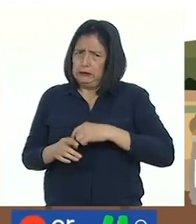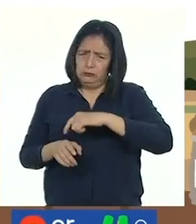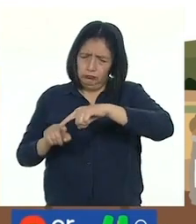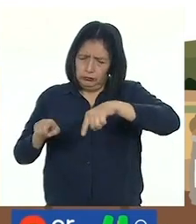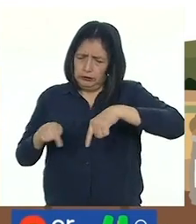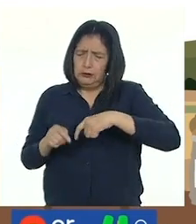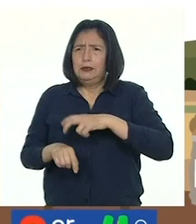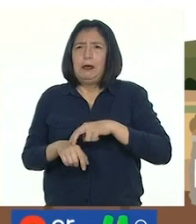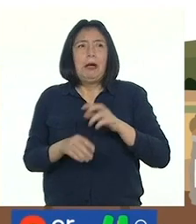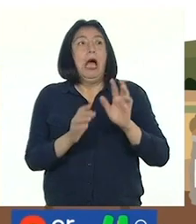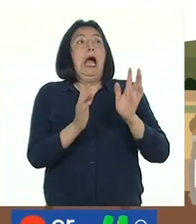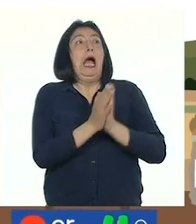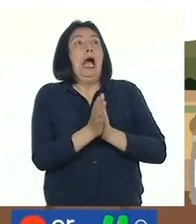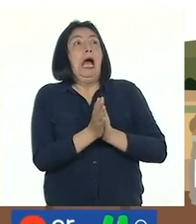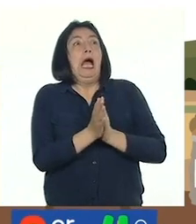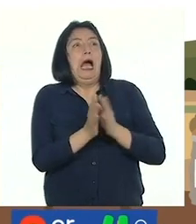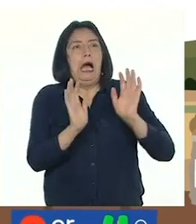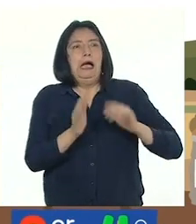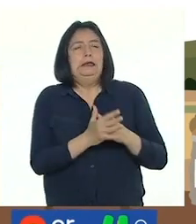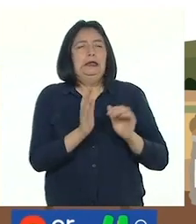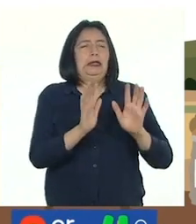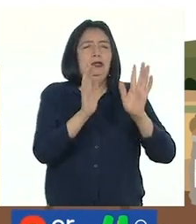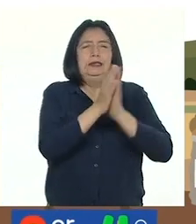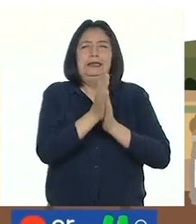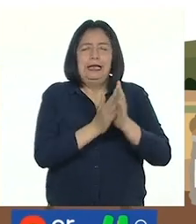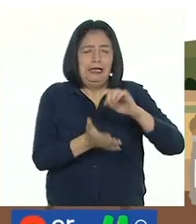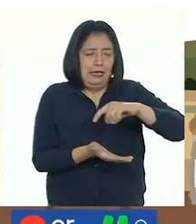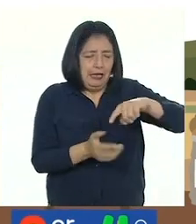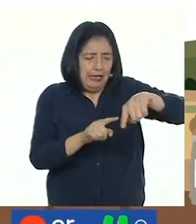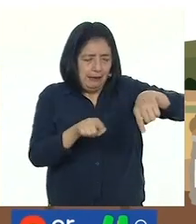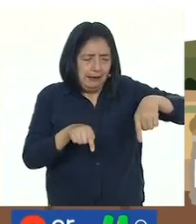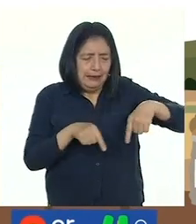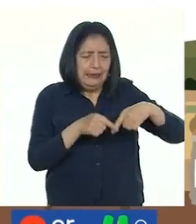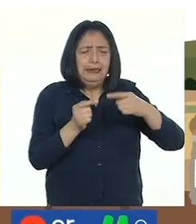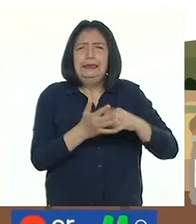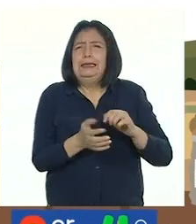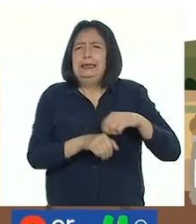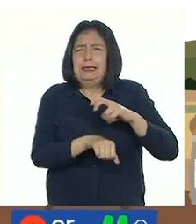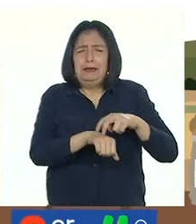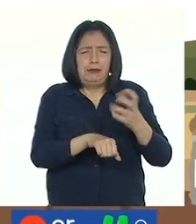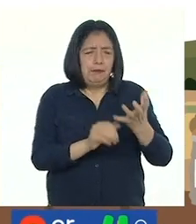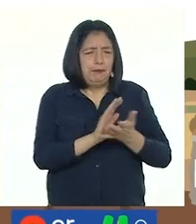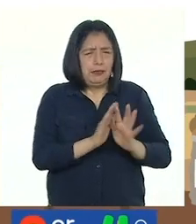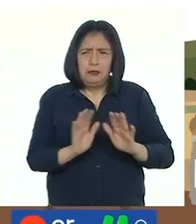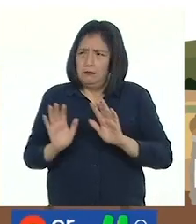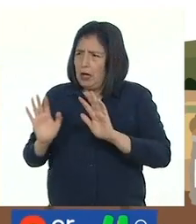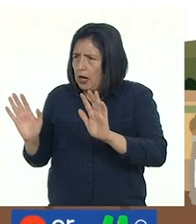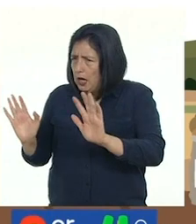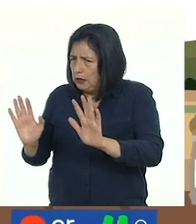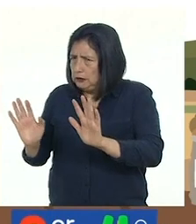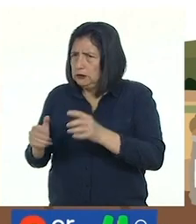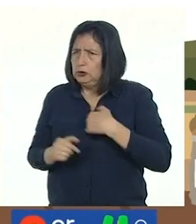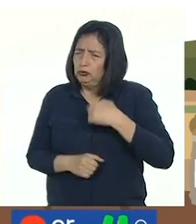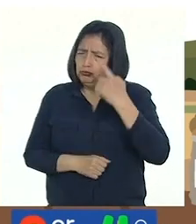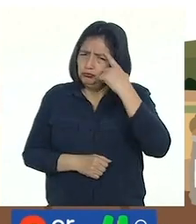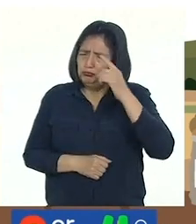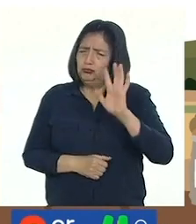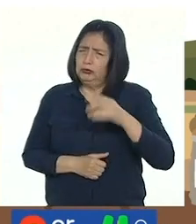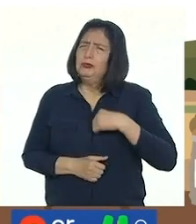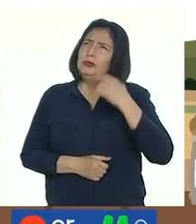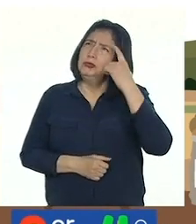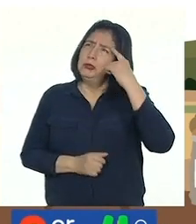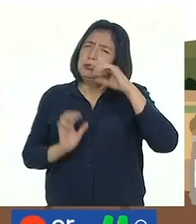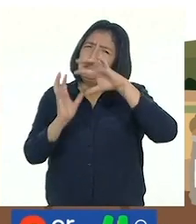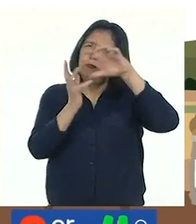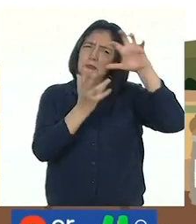papa. ¡Oh, gloria al pastel de papa de la paz! ¡Basta! Usando mis conocimientos sobre